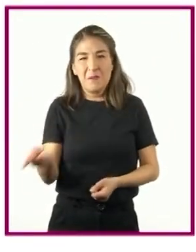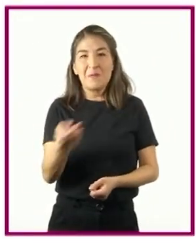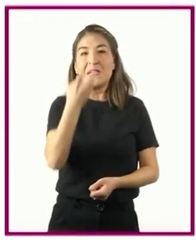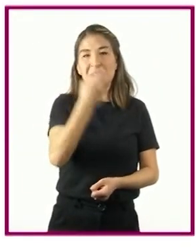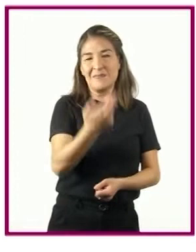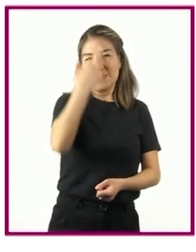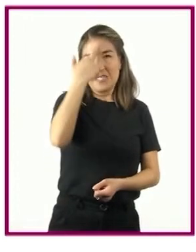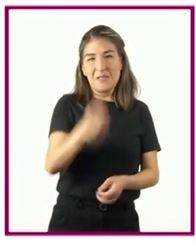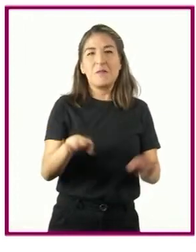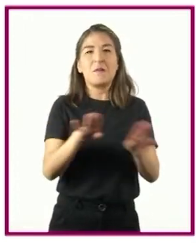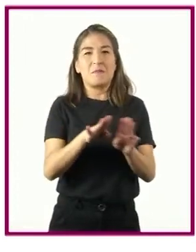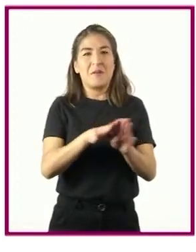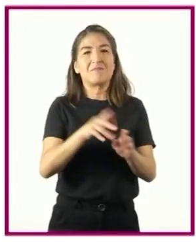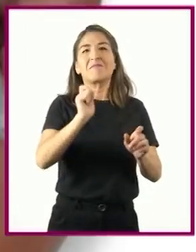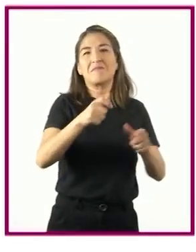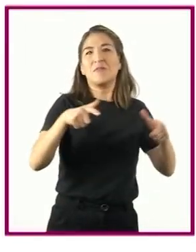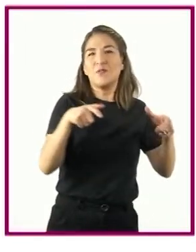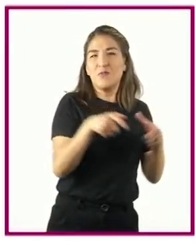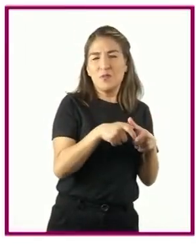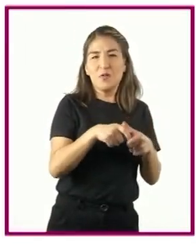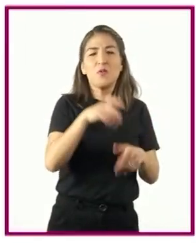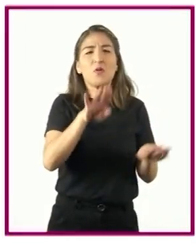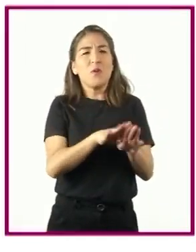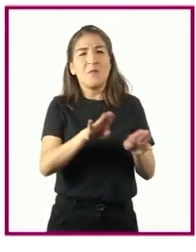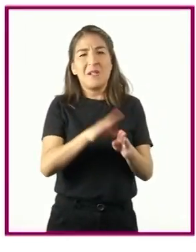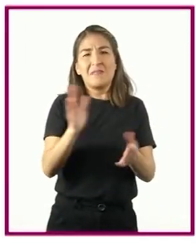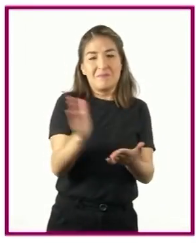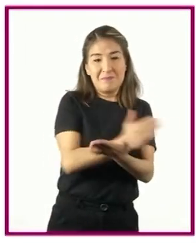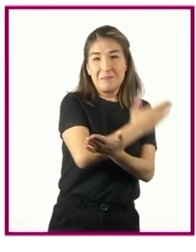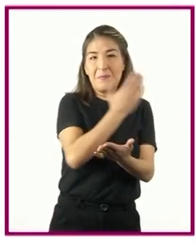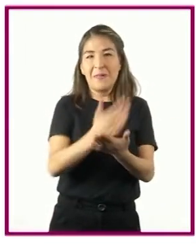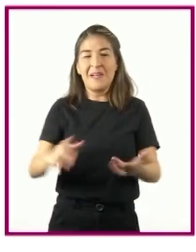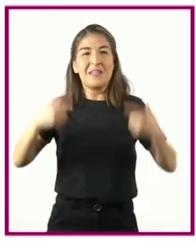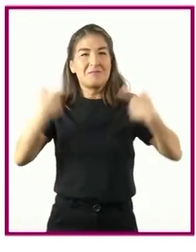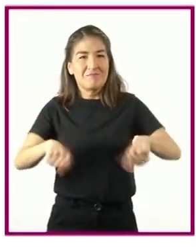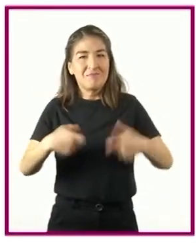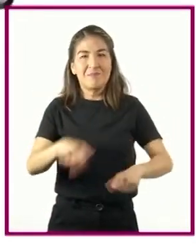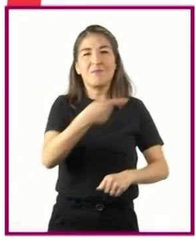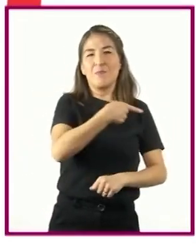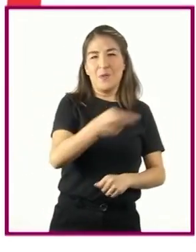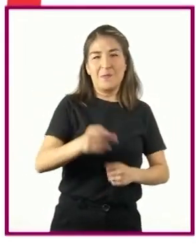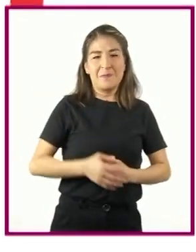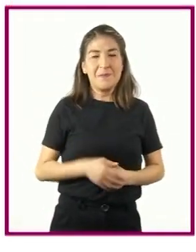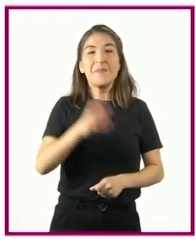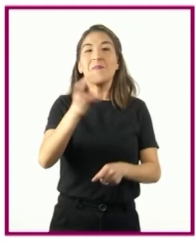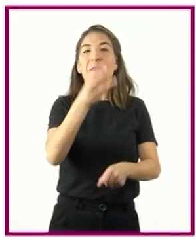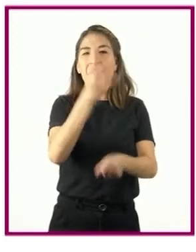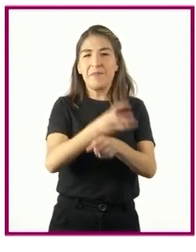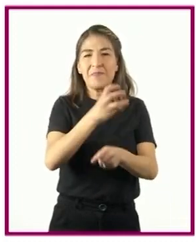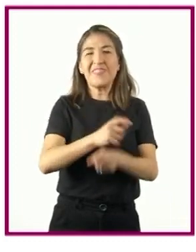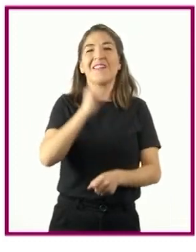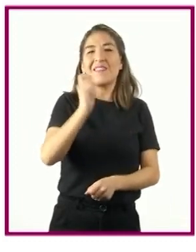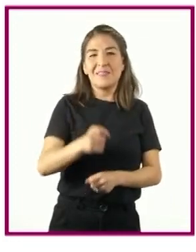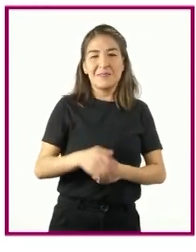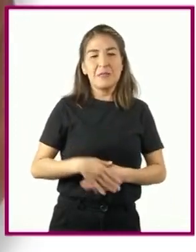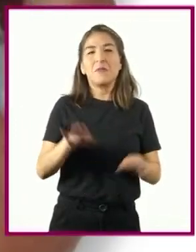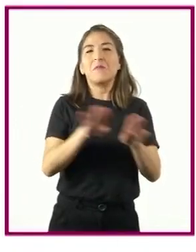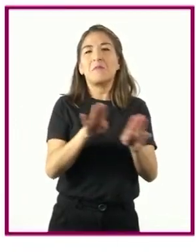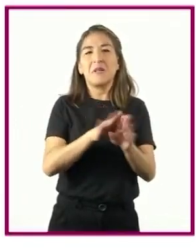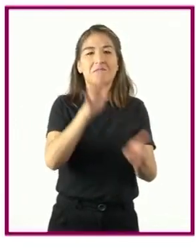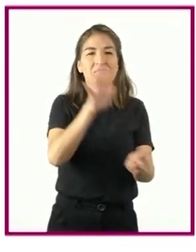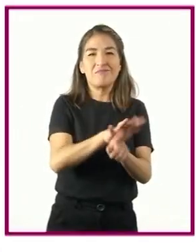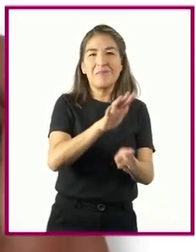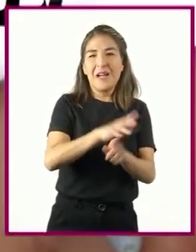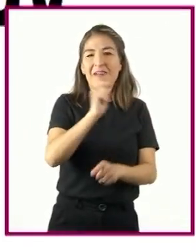de ser una minoría. Un abismo separaba a ricos y a pobres. La tercera es la baja popularidad de la